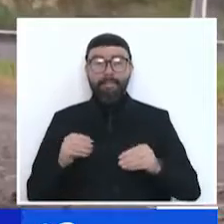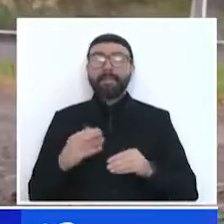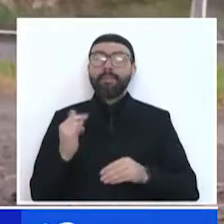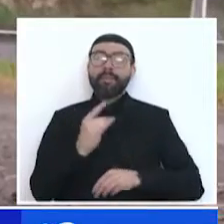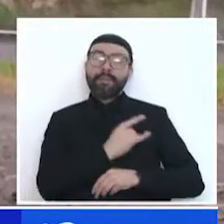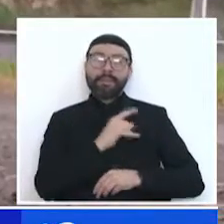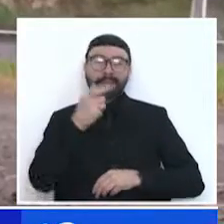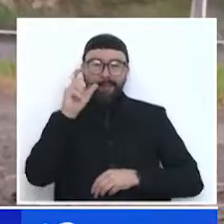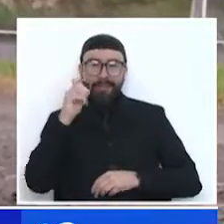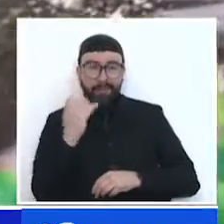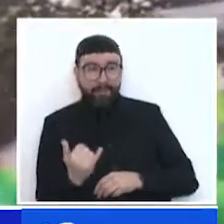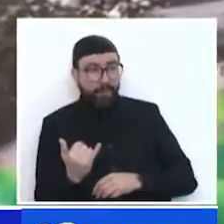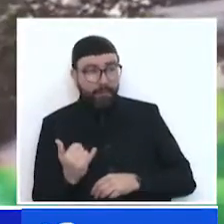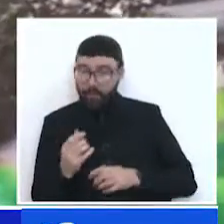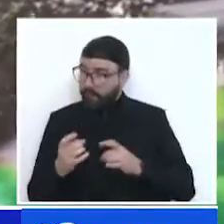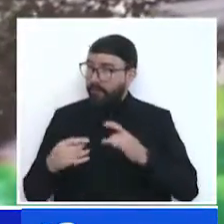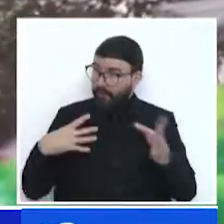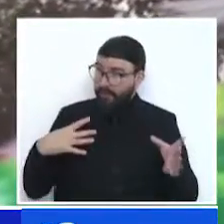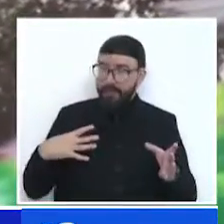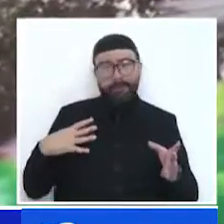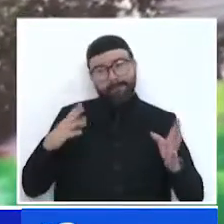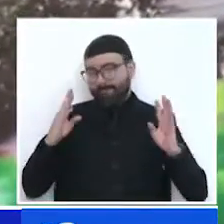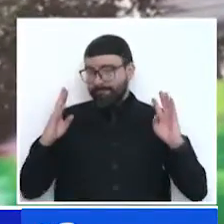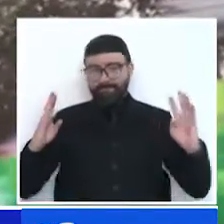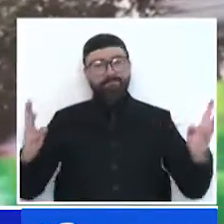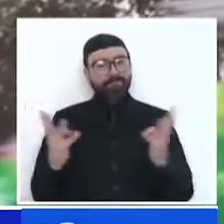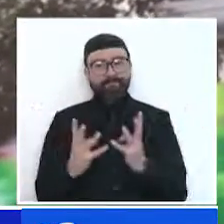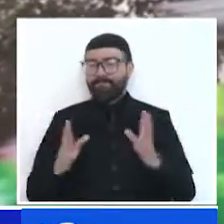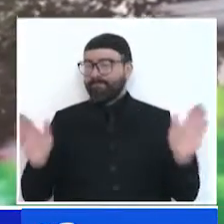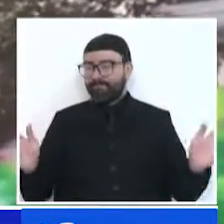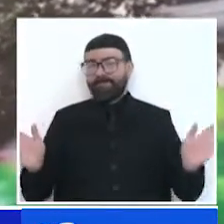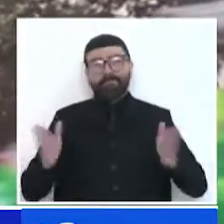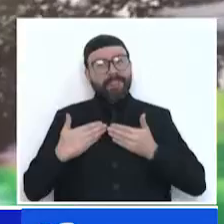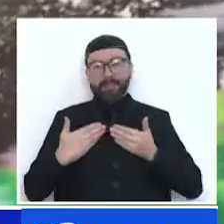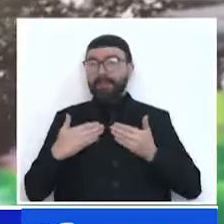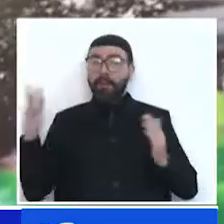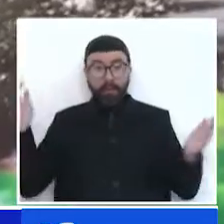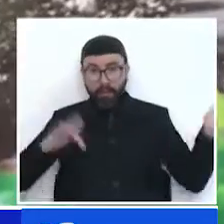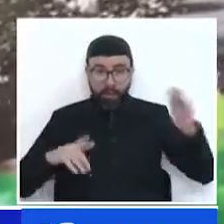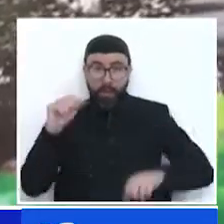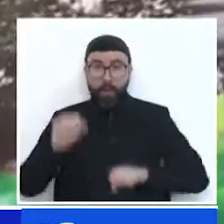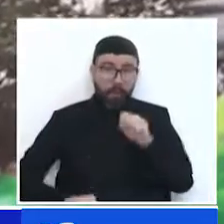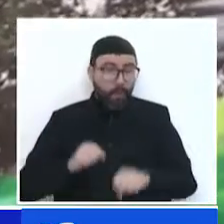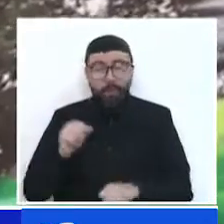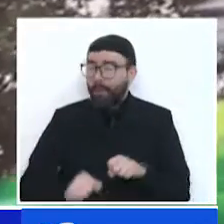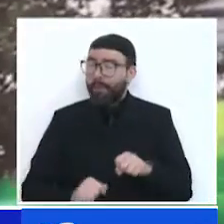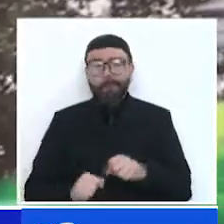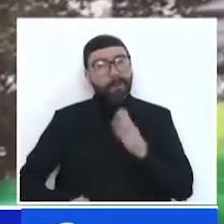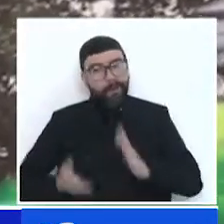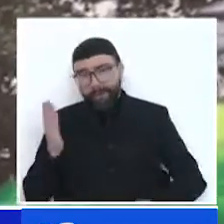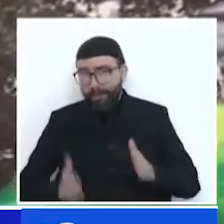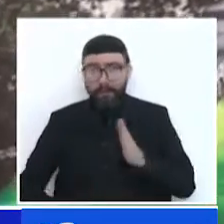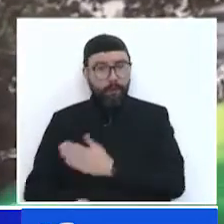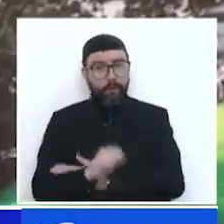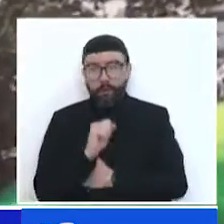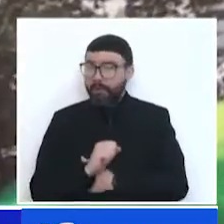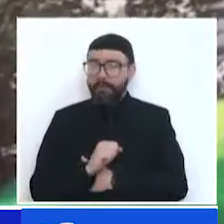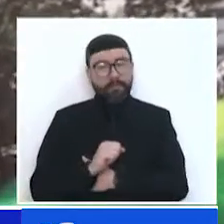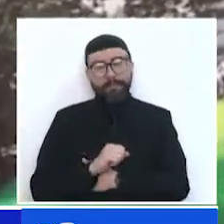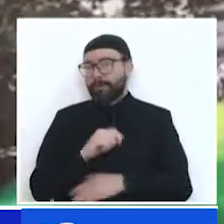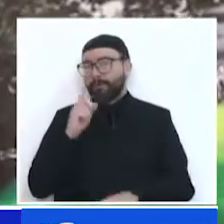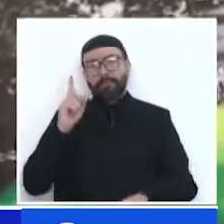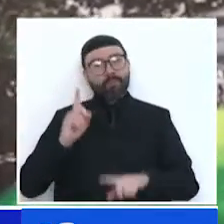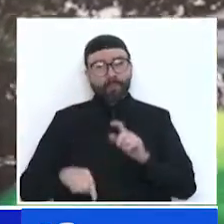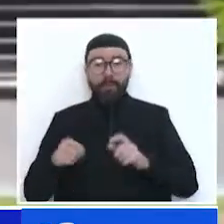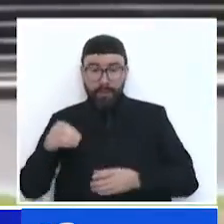fecha, el escenario deportivo quedará cerrado para todas las disciplinas, tanto como para ciclismo, atletismo, fútbol, softball, deportes